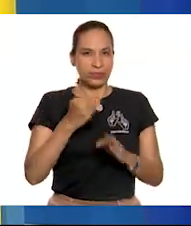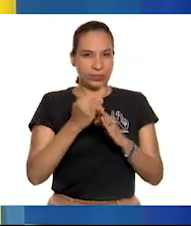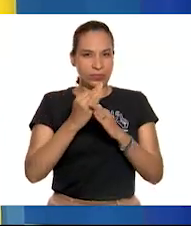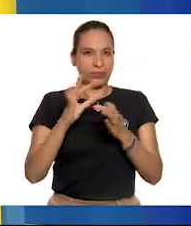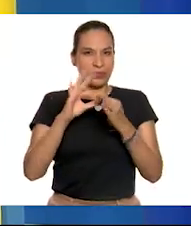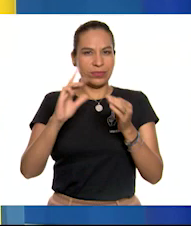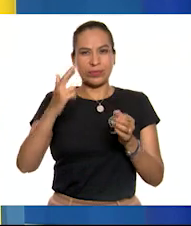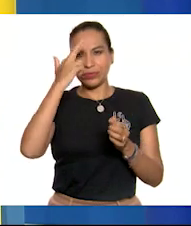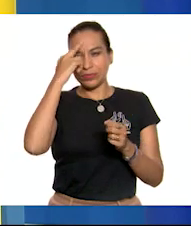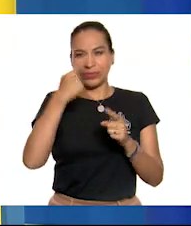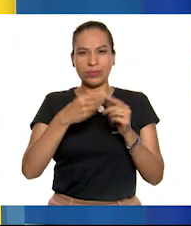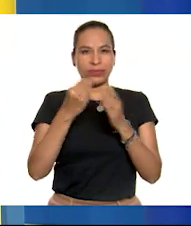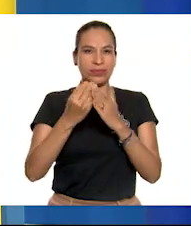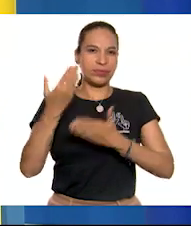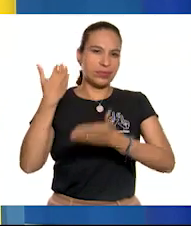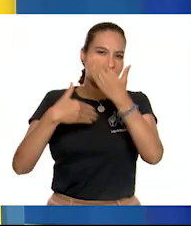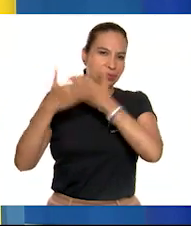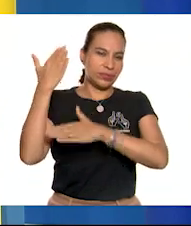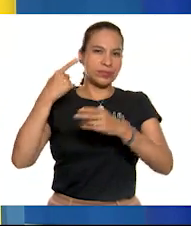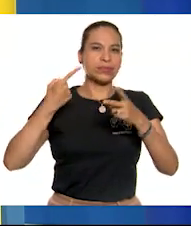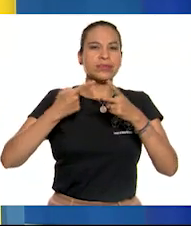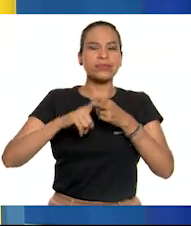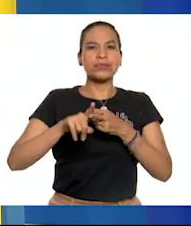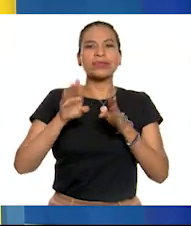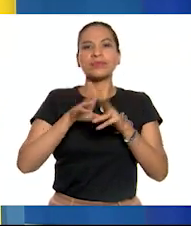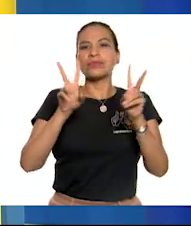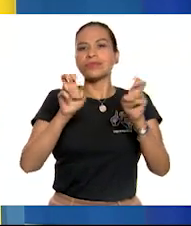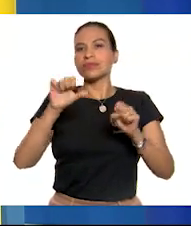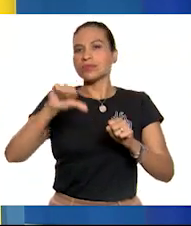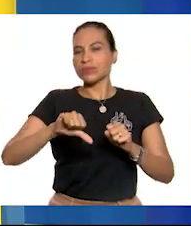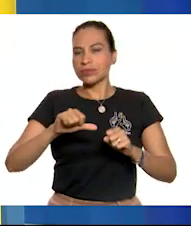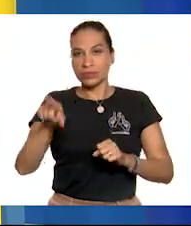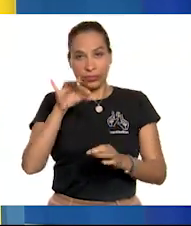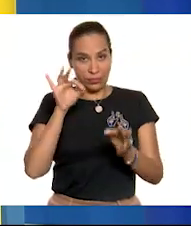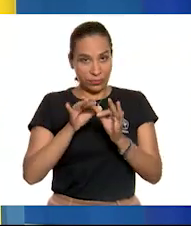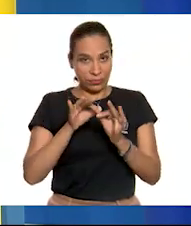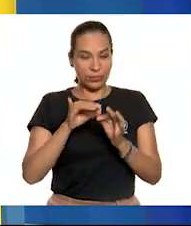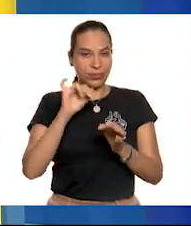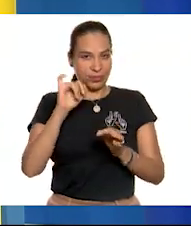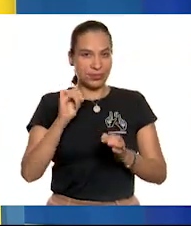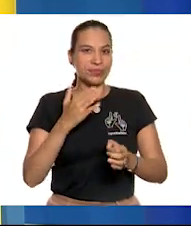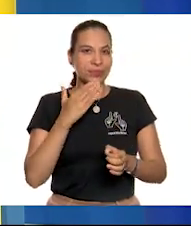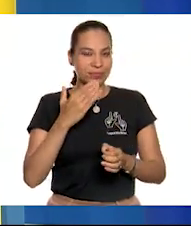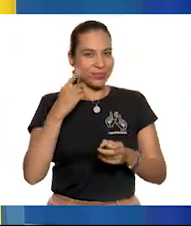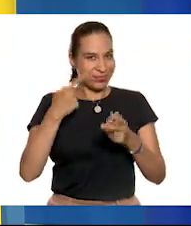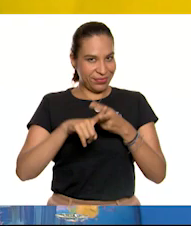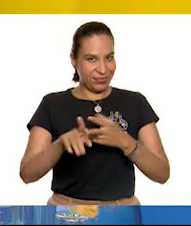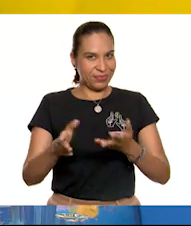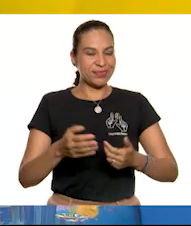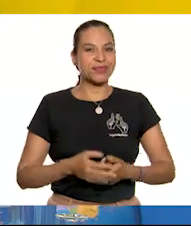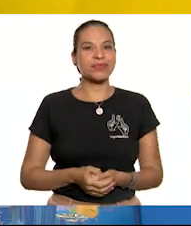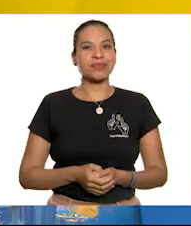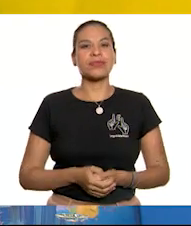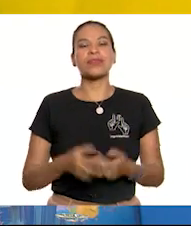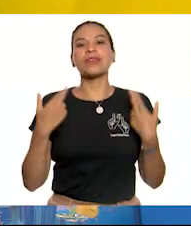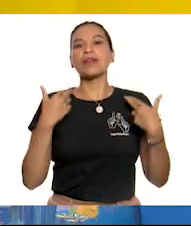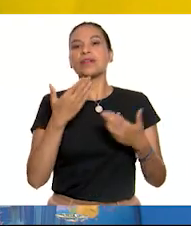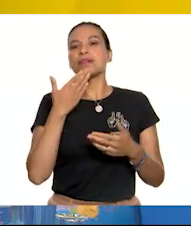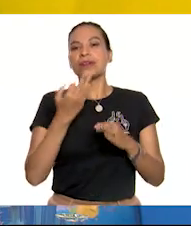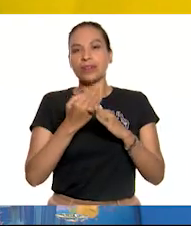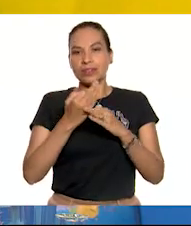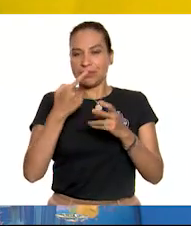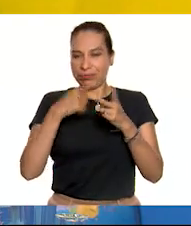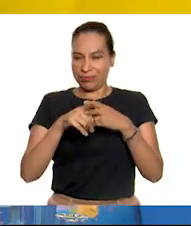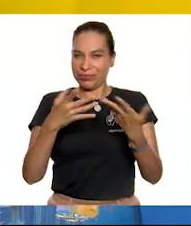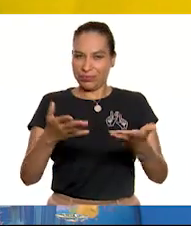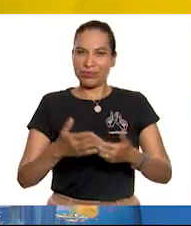pequeño recordatorio de la clase pasada iniciamos con el tema de hoy? ¿Están listos? Sí. Pues comenzamos. Muy bien, maestra. Pues entonces,